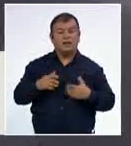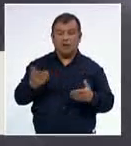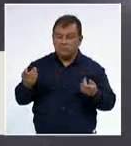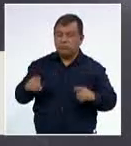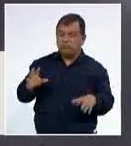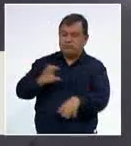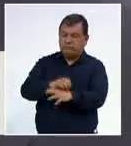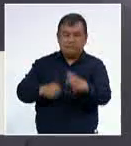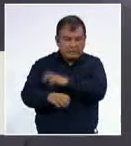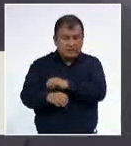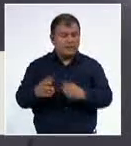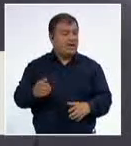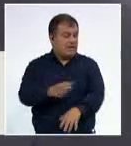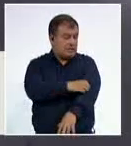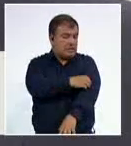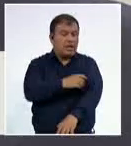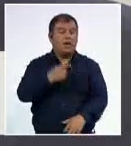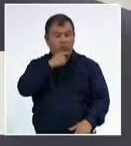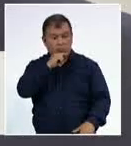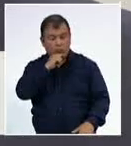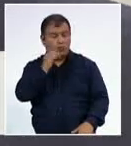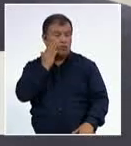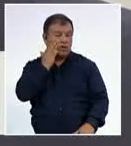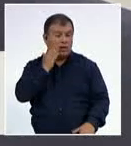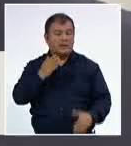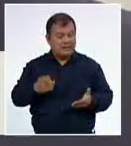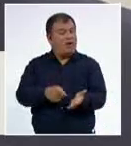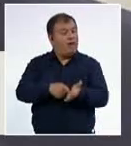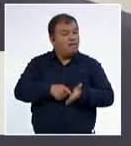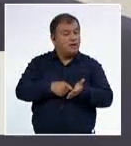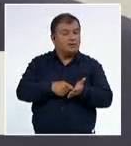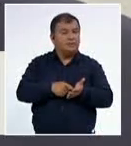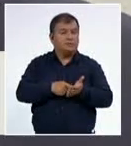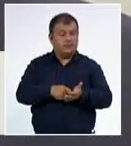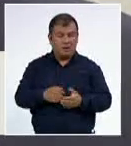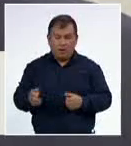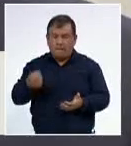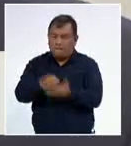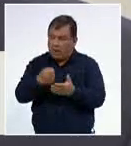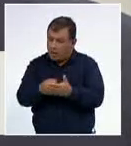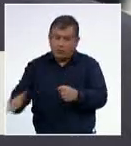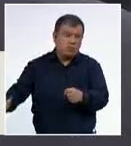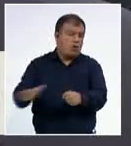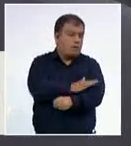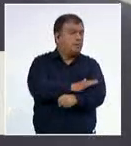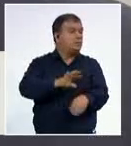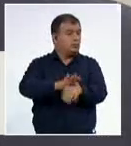estas graves heridas a la señora está en la obligación de cubrir con todos los gastos